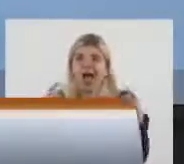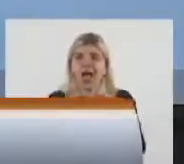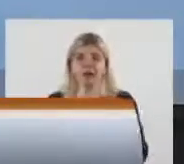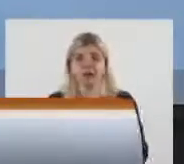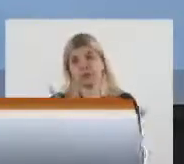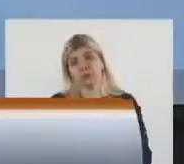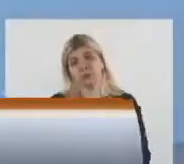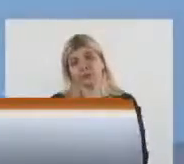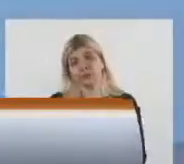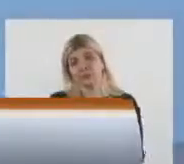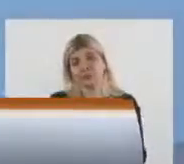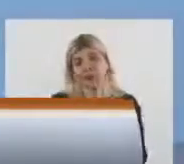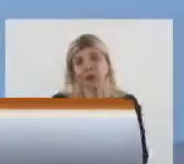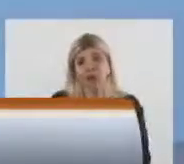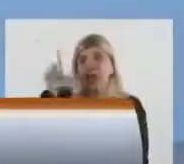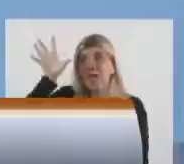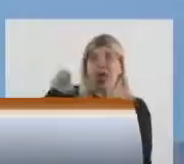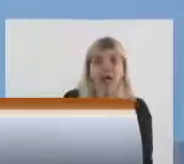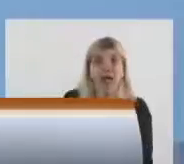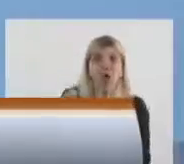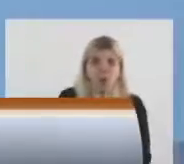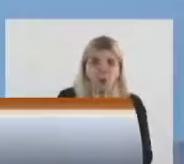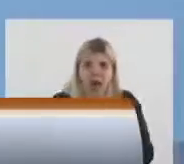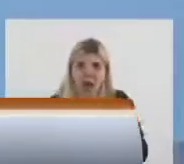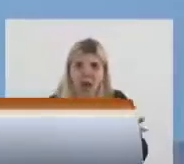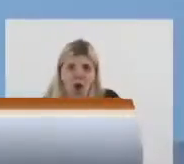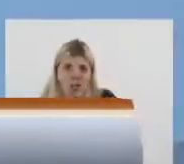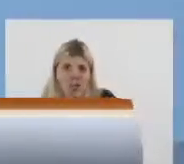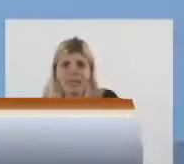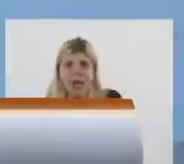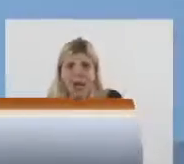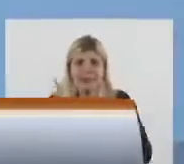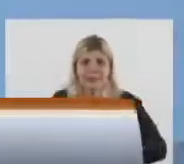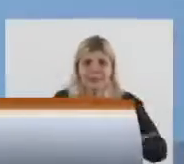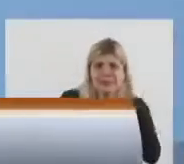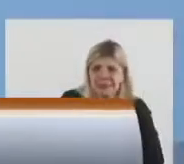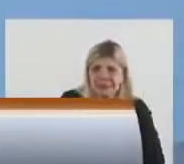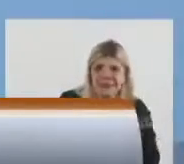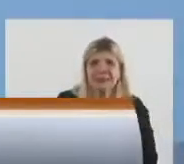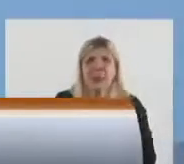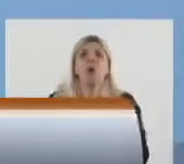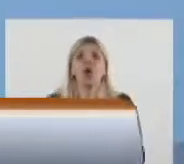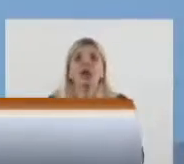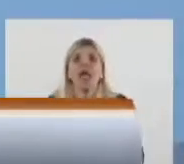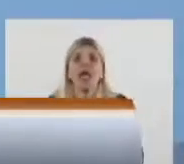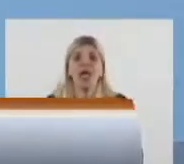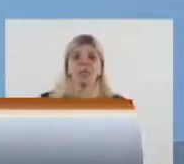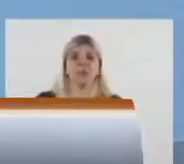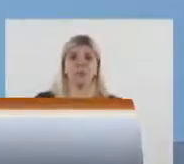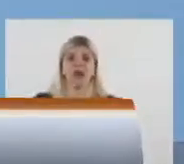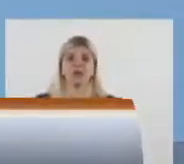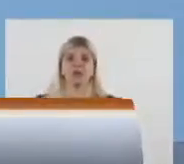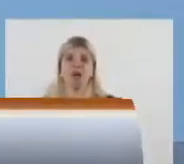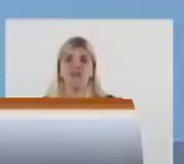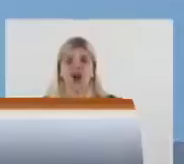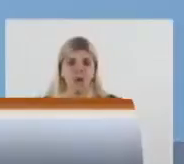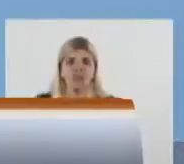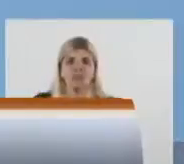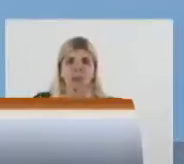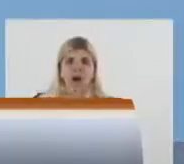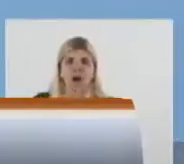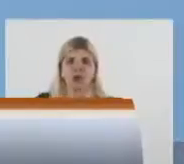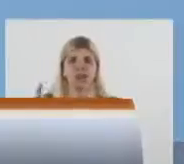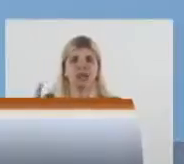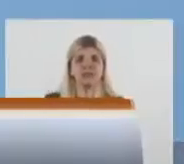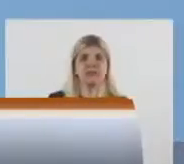desafío de logística en vacunas que como ustedes saben tienen temperatura de conservación inusuales digamos para lo que